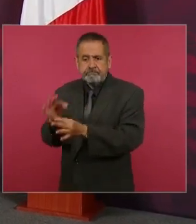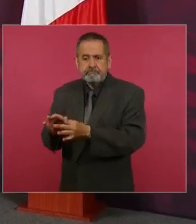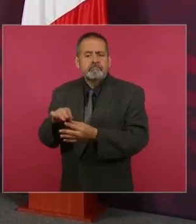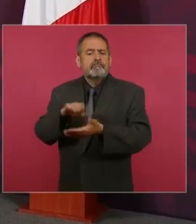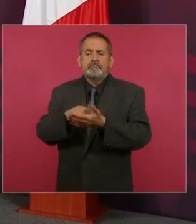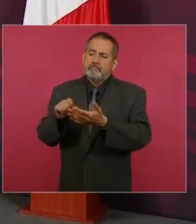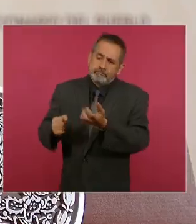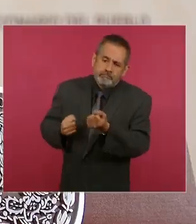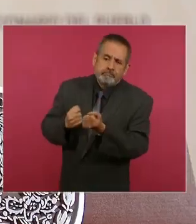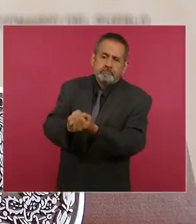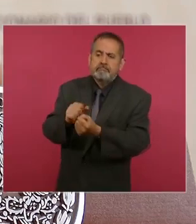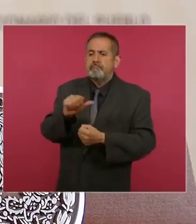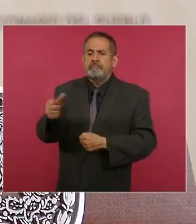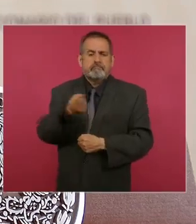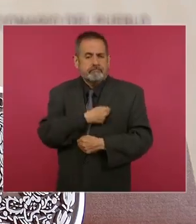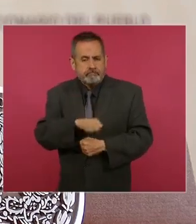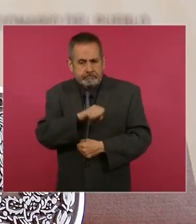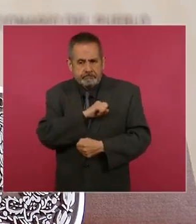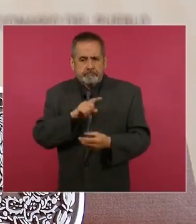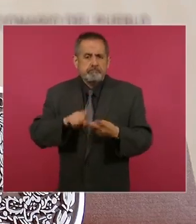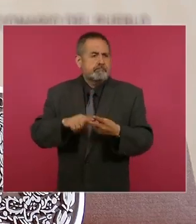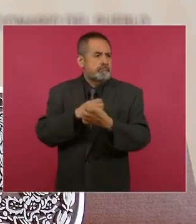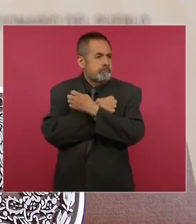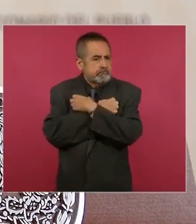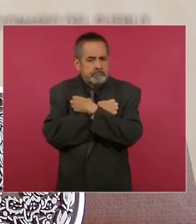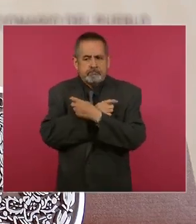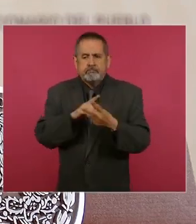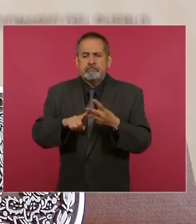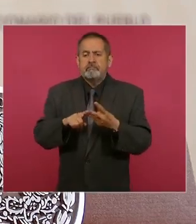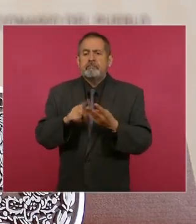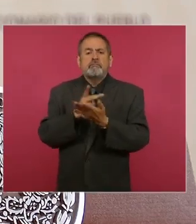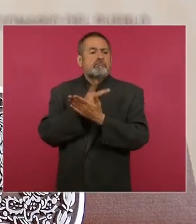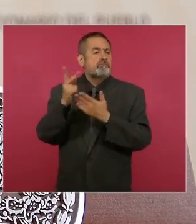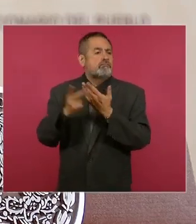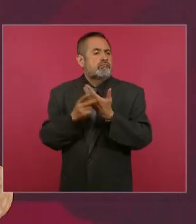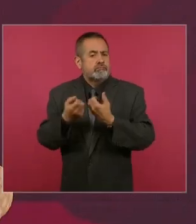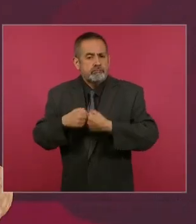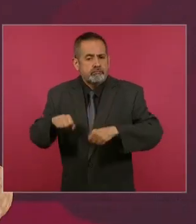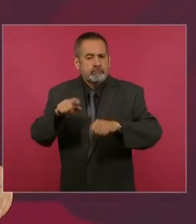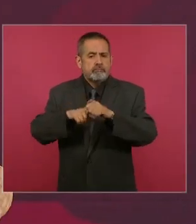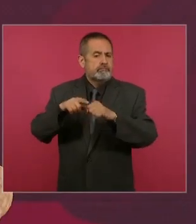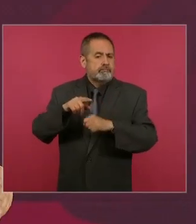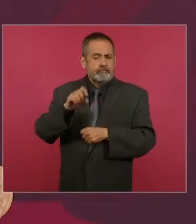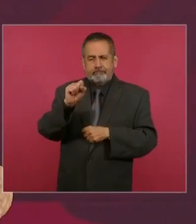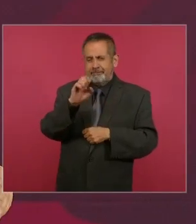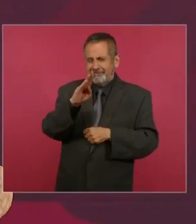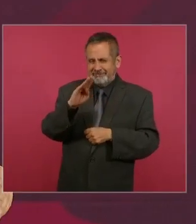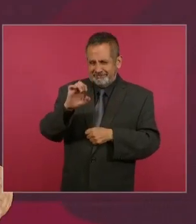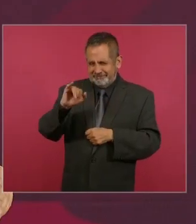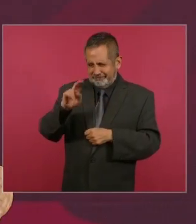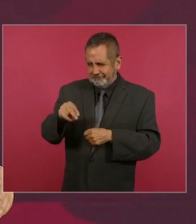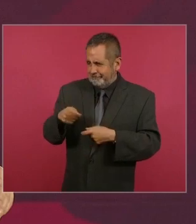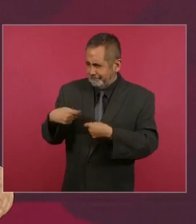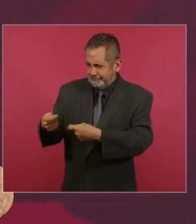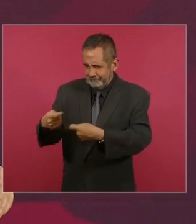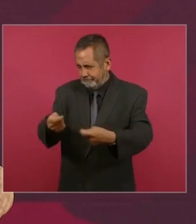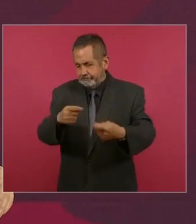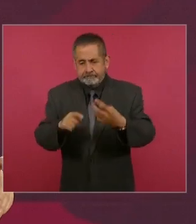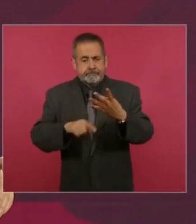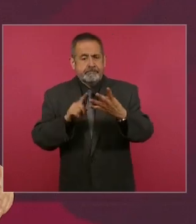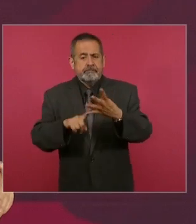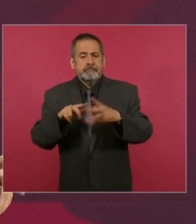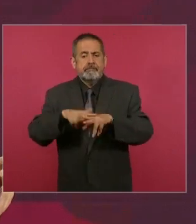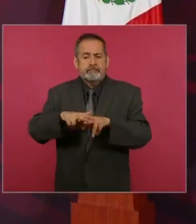con fortalecimiento de salud, de educación, de los programas sociales y lo que tiene que ver con concluir el